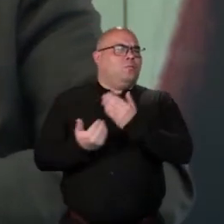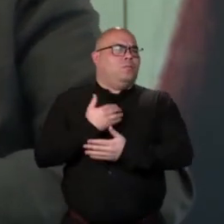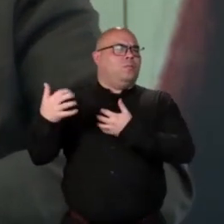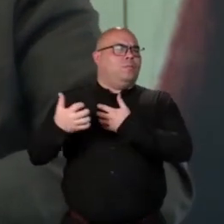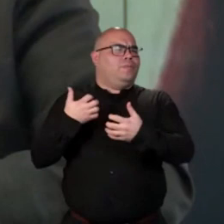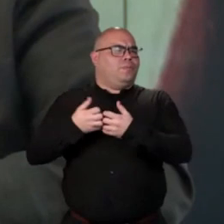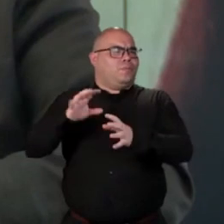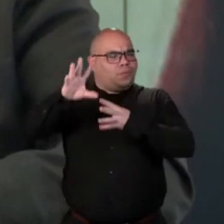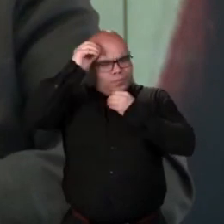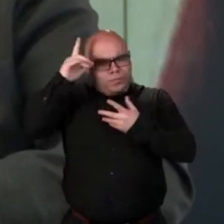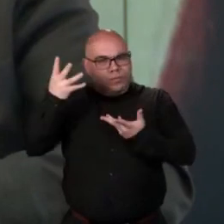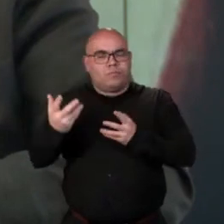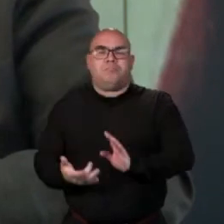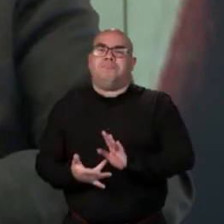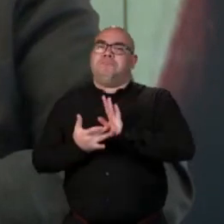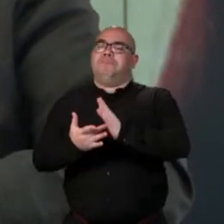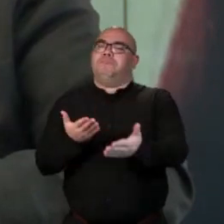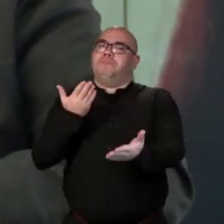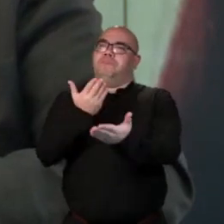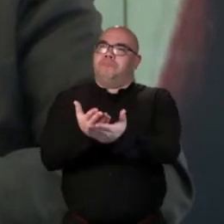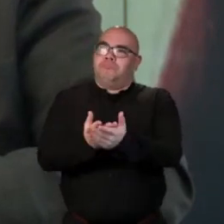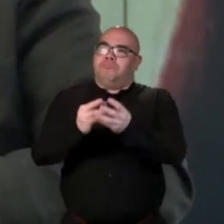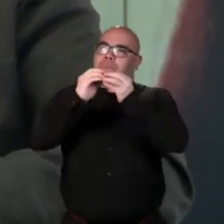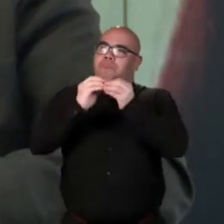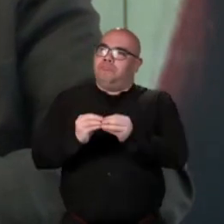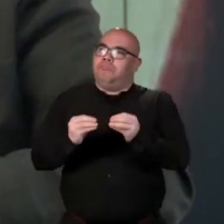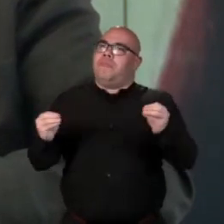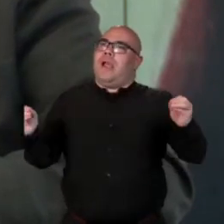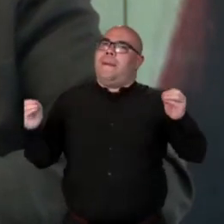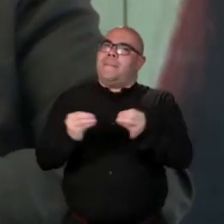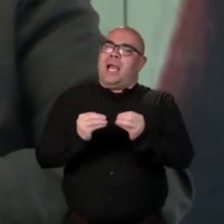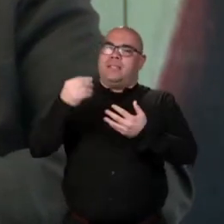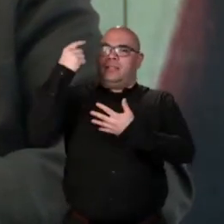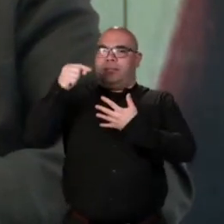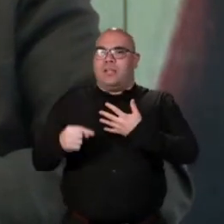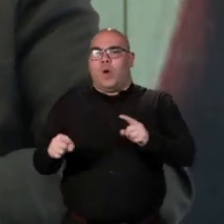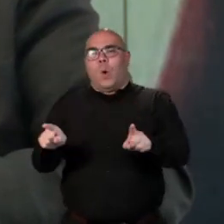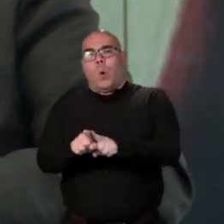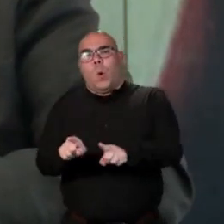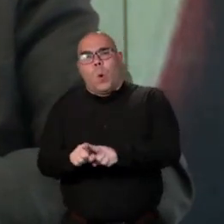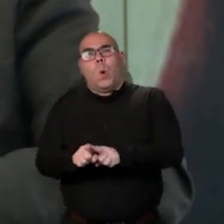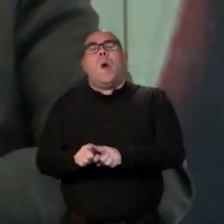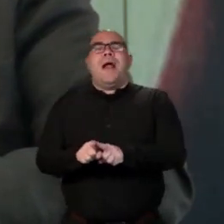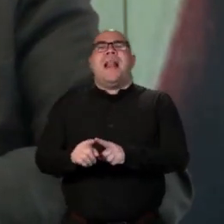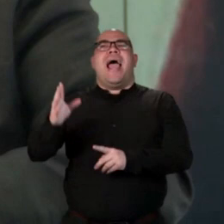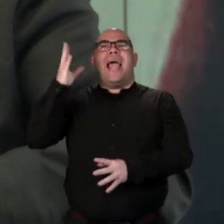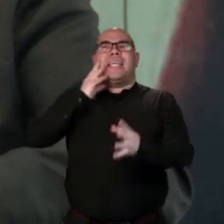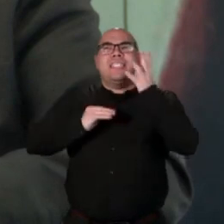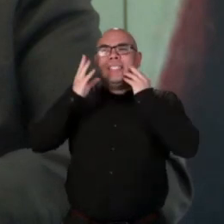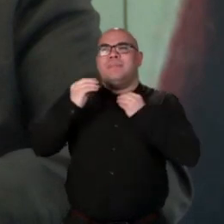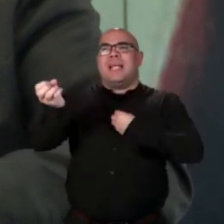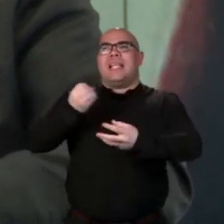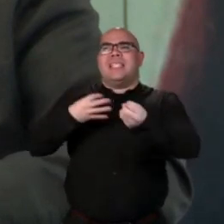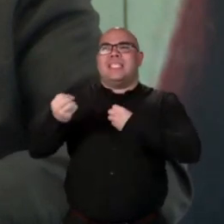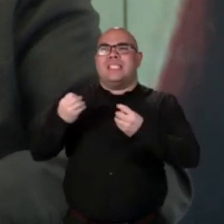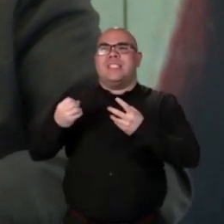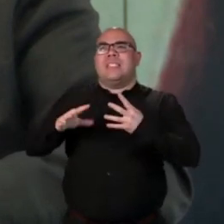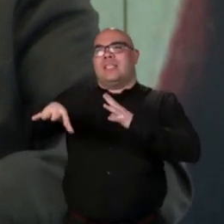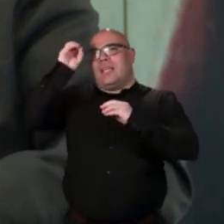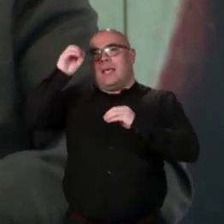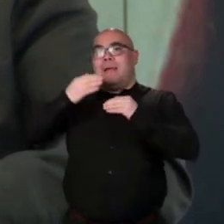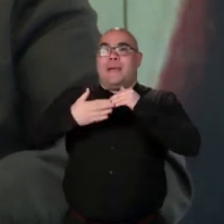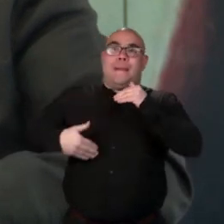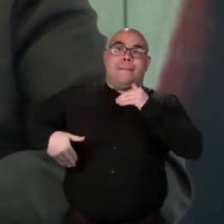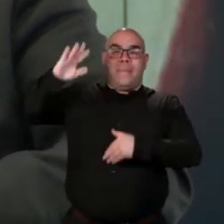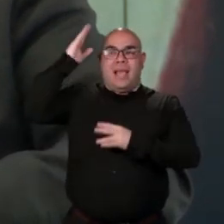Una oferta académica más pertinente, más relevante desde las experiencias de aprendizaje y, sobre todo,